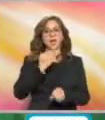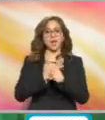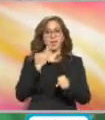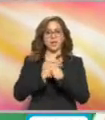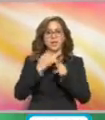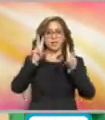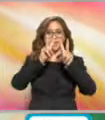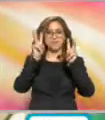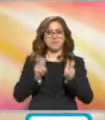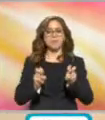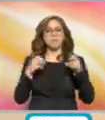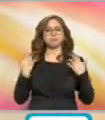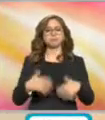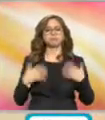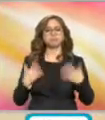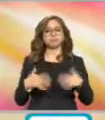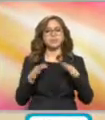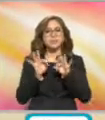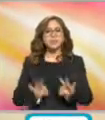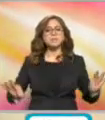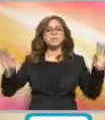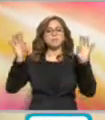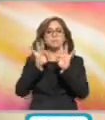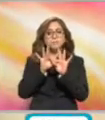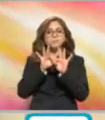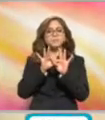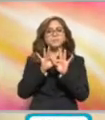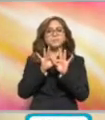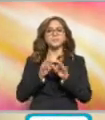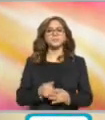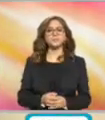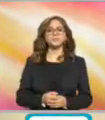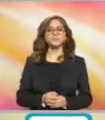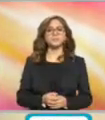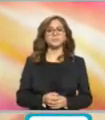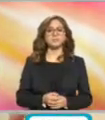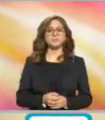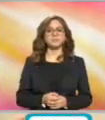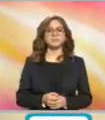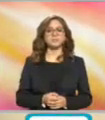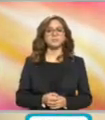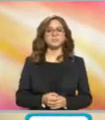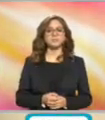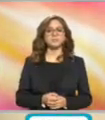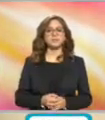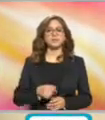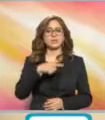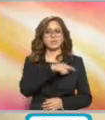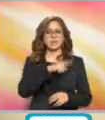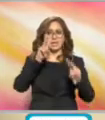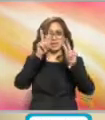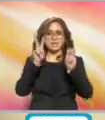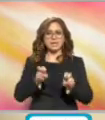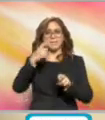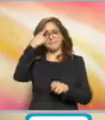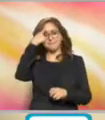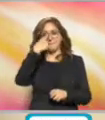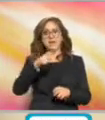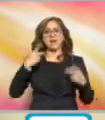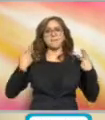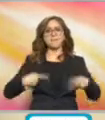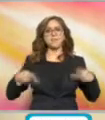muy innovador. Así es. Sí. Porque es un tema innovador, es un tema que abre muchas puertas para los